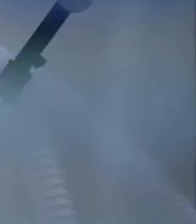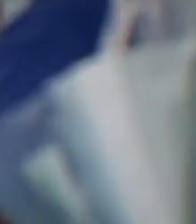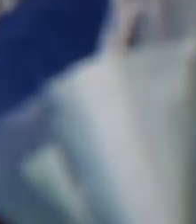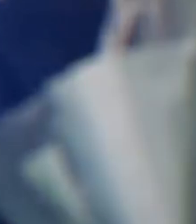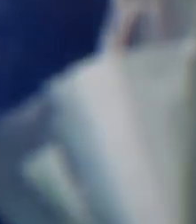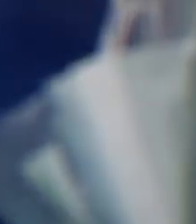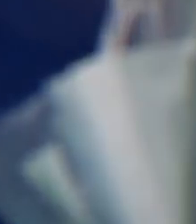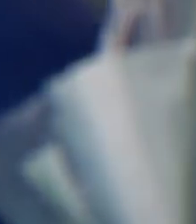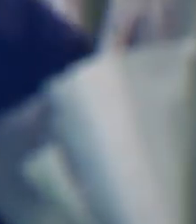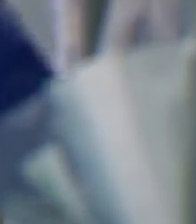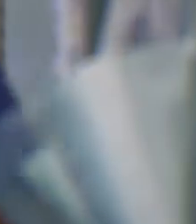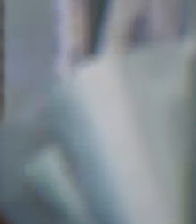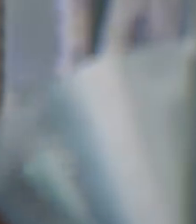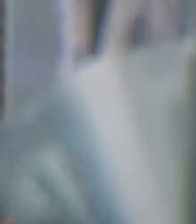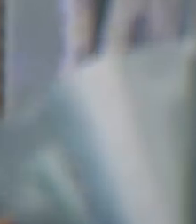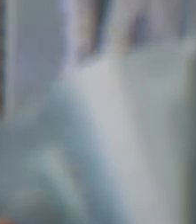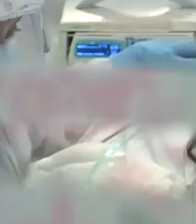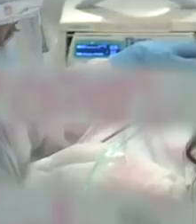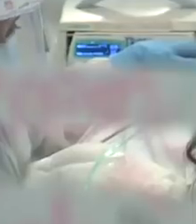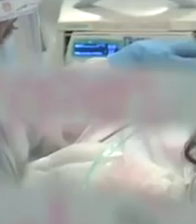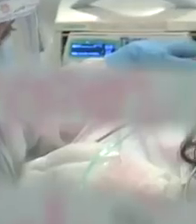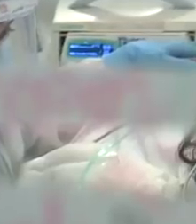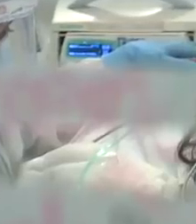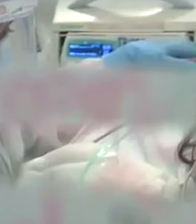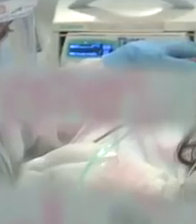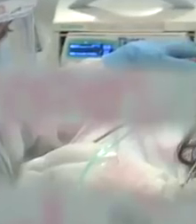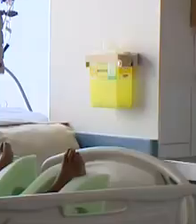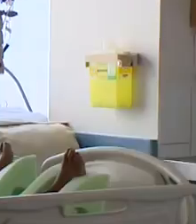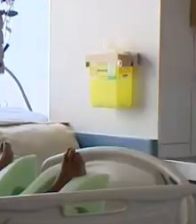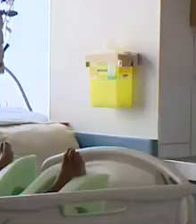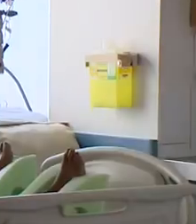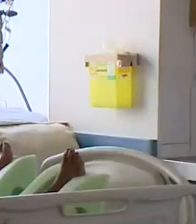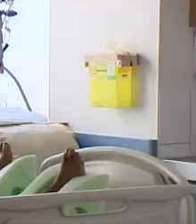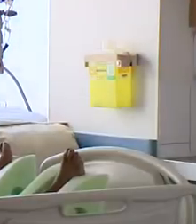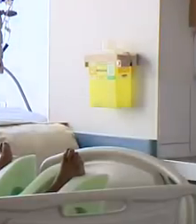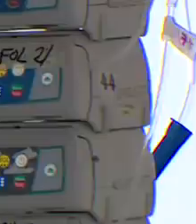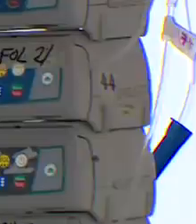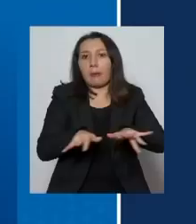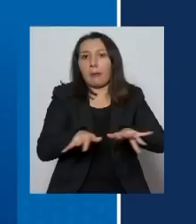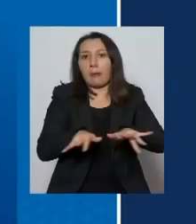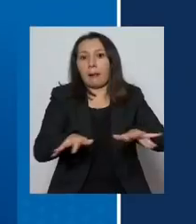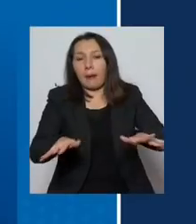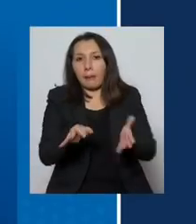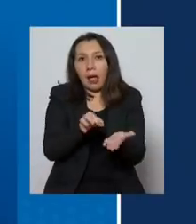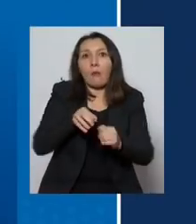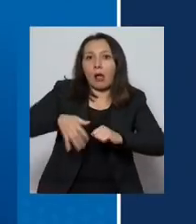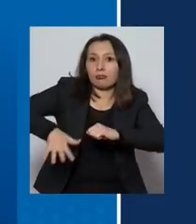viernes a las 22 horas la comuna de Lonquimay. Revisemos sus declaraciones.